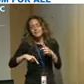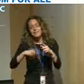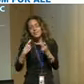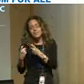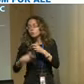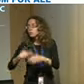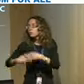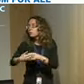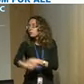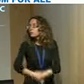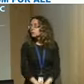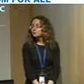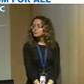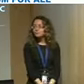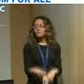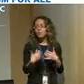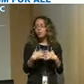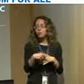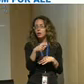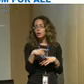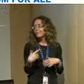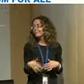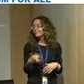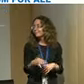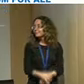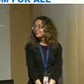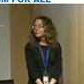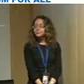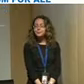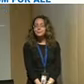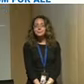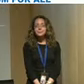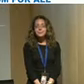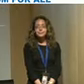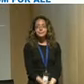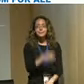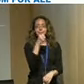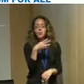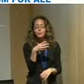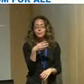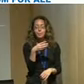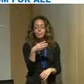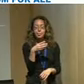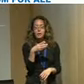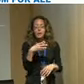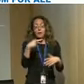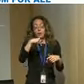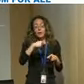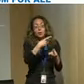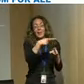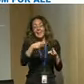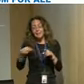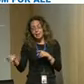No le funciona ni a él. Esto tiene... Bueno, aquí yo también algunos elementos que ya sé